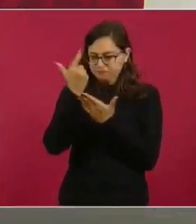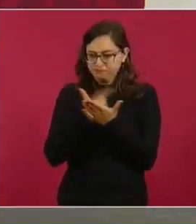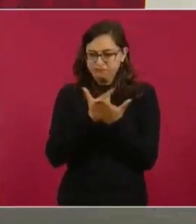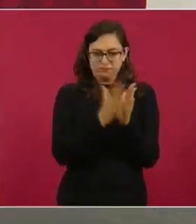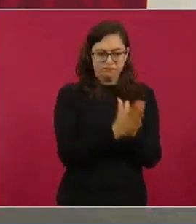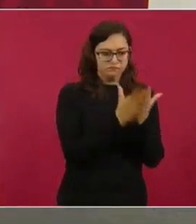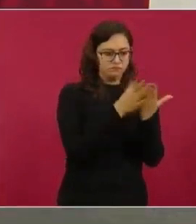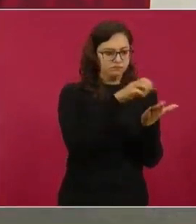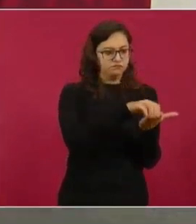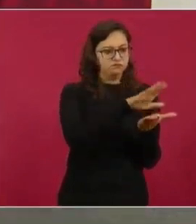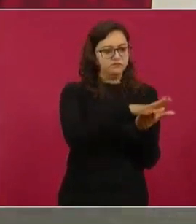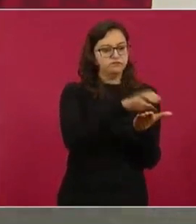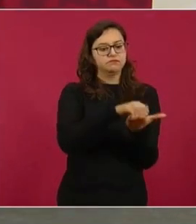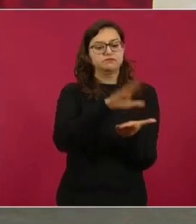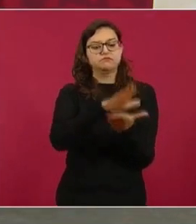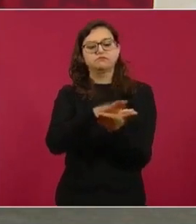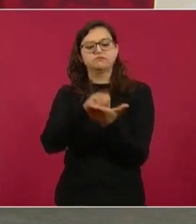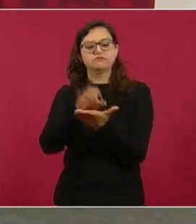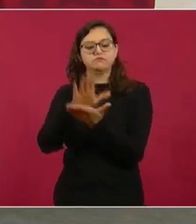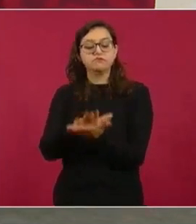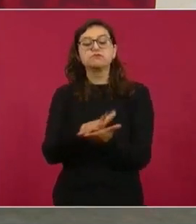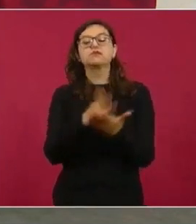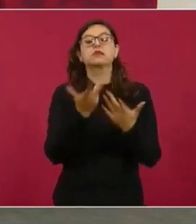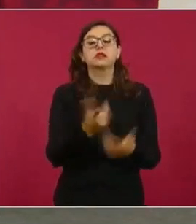que editó el Fondo de Cultura Económica.